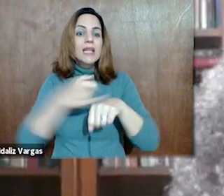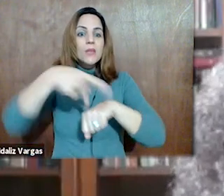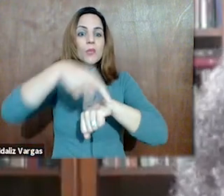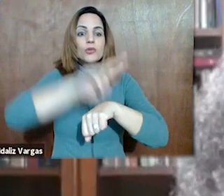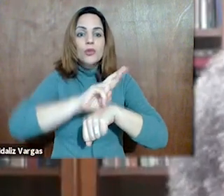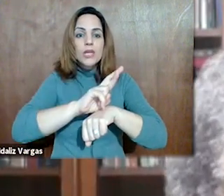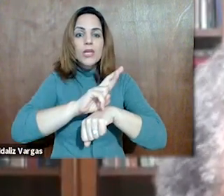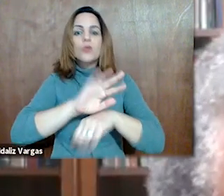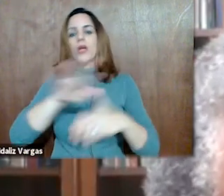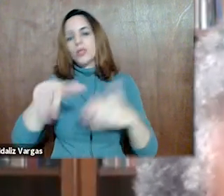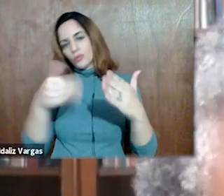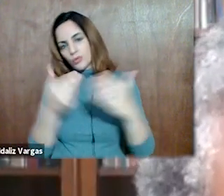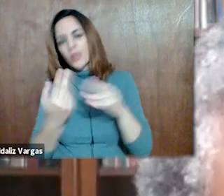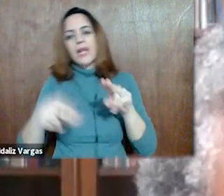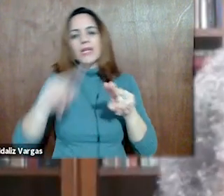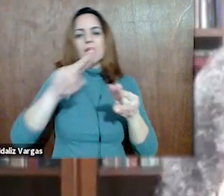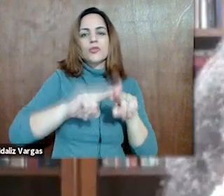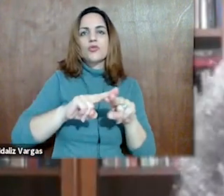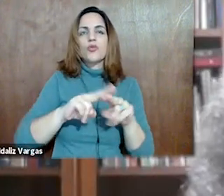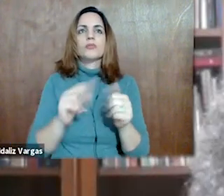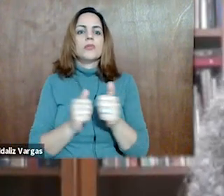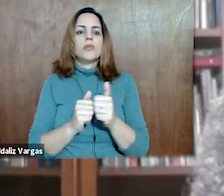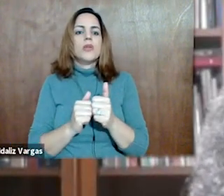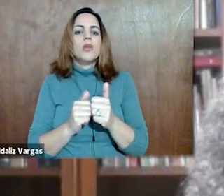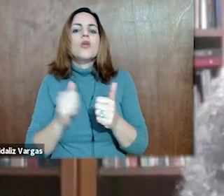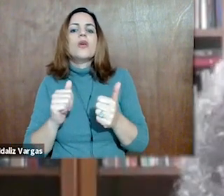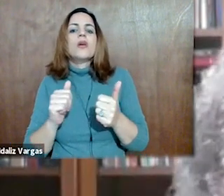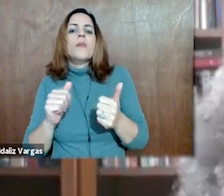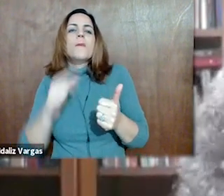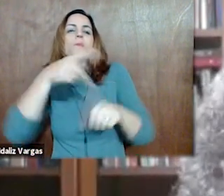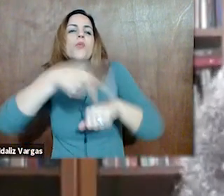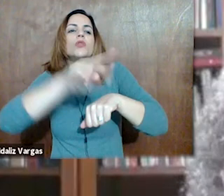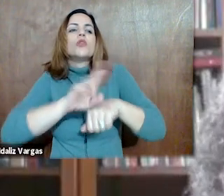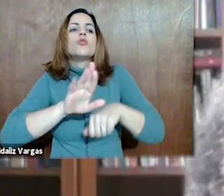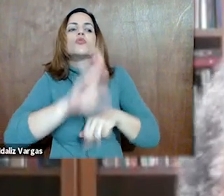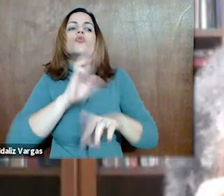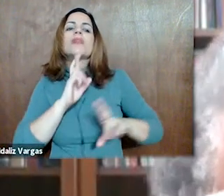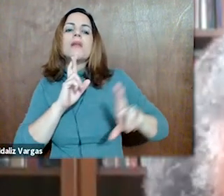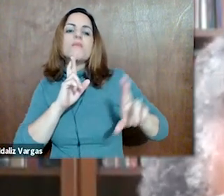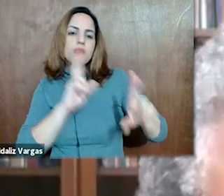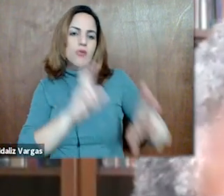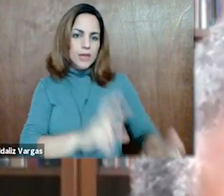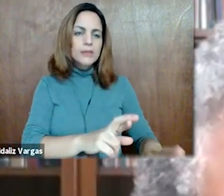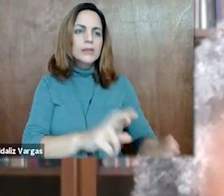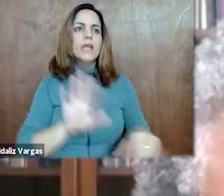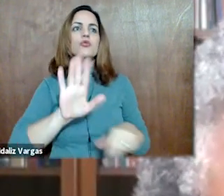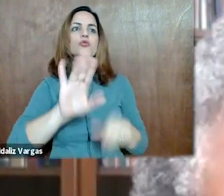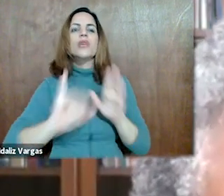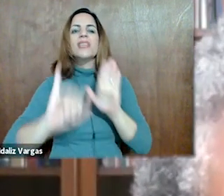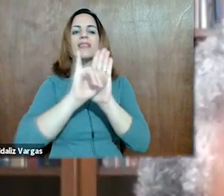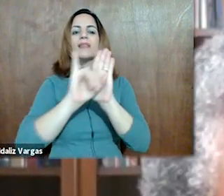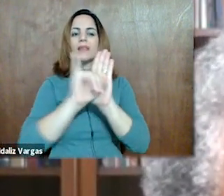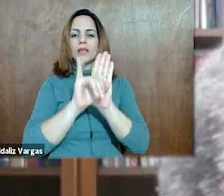todo lo que es la nación puertorriqueña, cuál es la pregunta que Puerto Rico debe contestar en términos de su identidad y su destino.